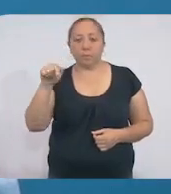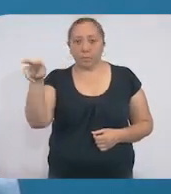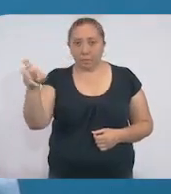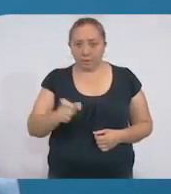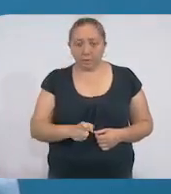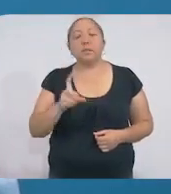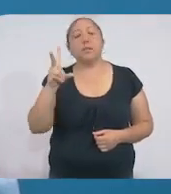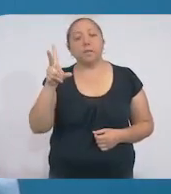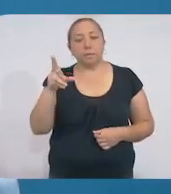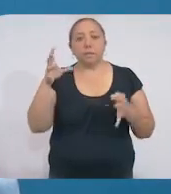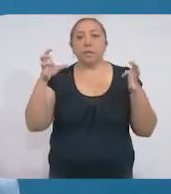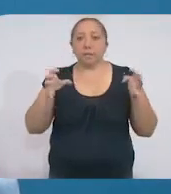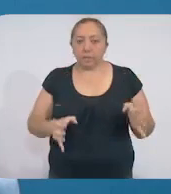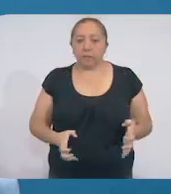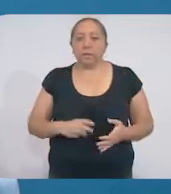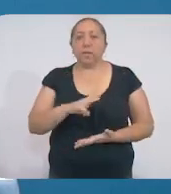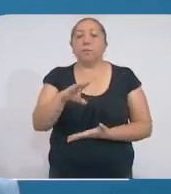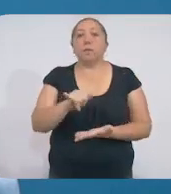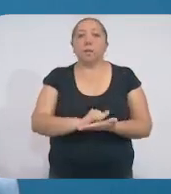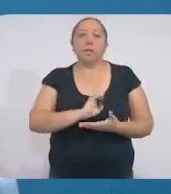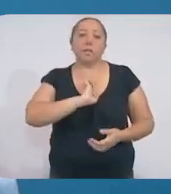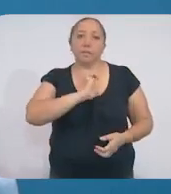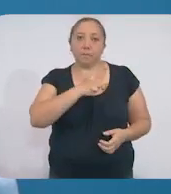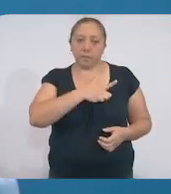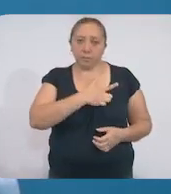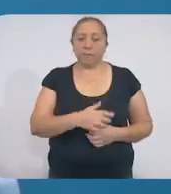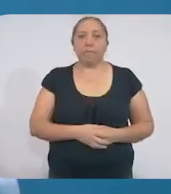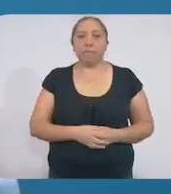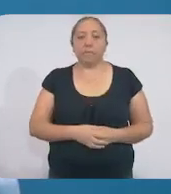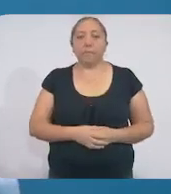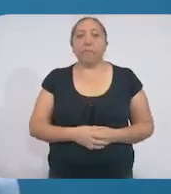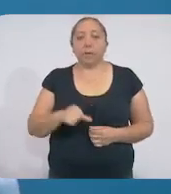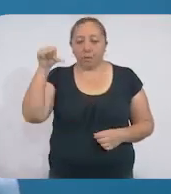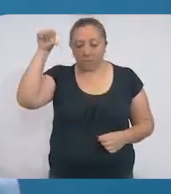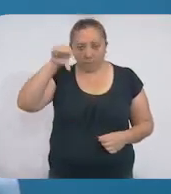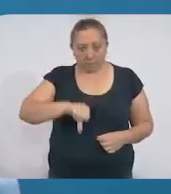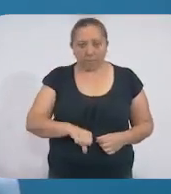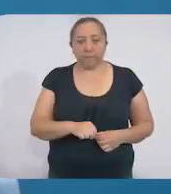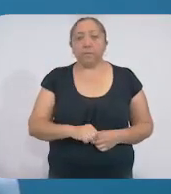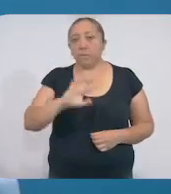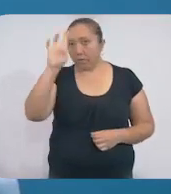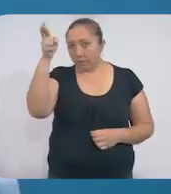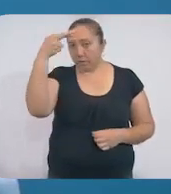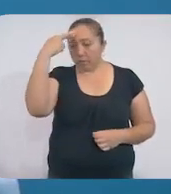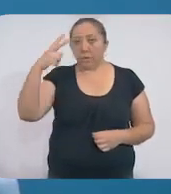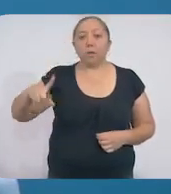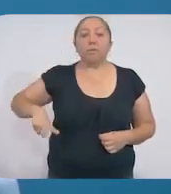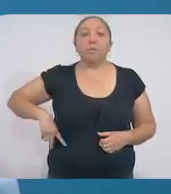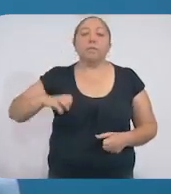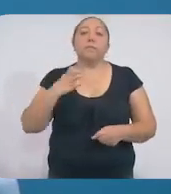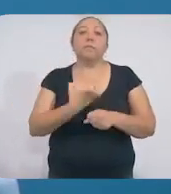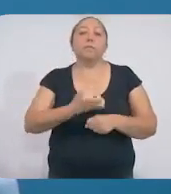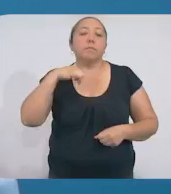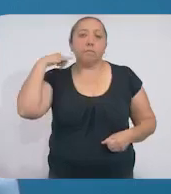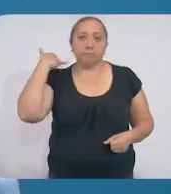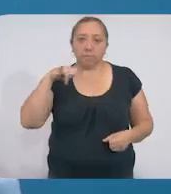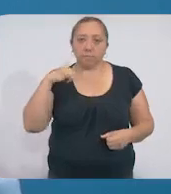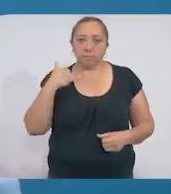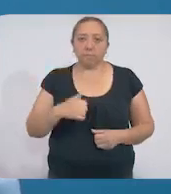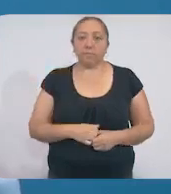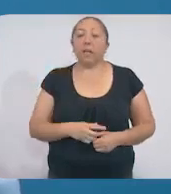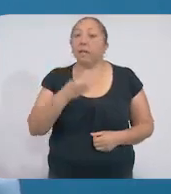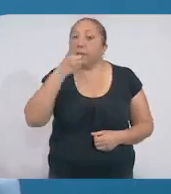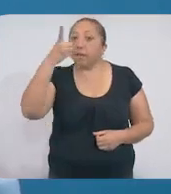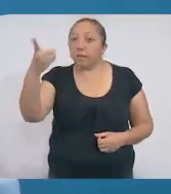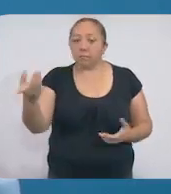coronavirus.yucatan.gob.mx, que también se encuentra en maya y en español. El día de hoy, les recuerdo que el gobierno del estado de Yucatán